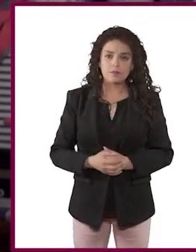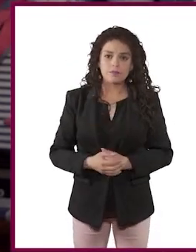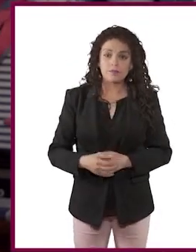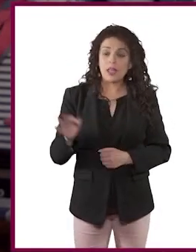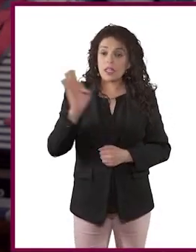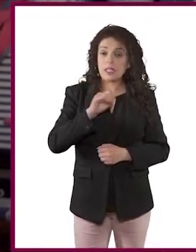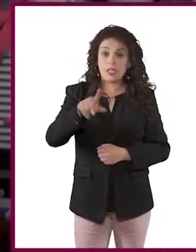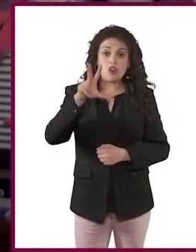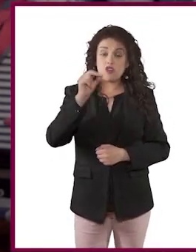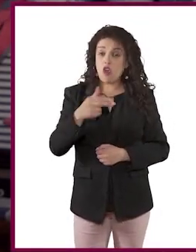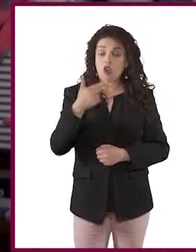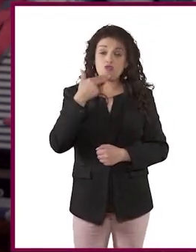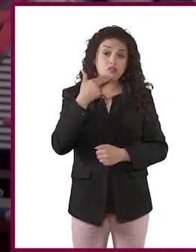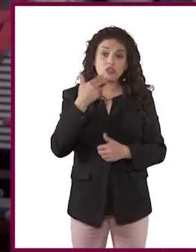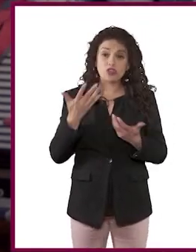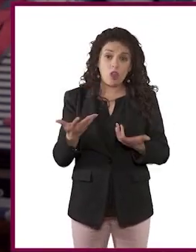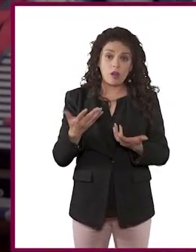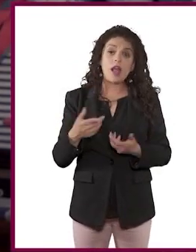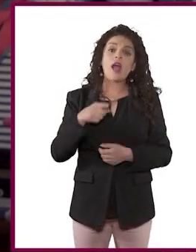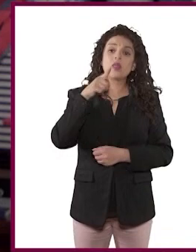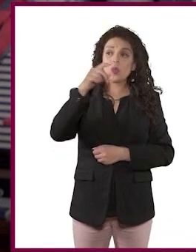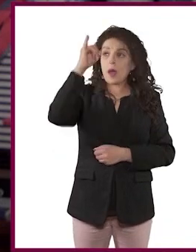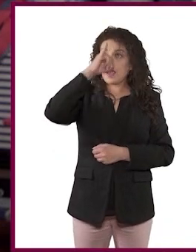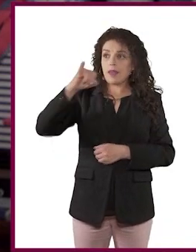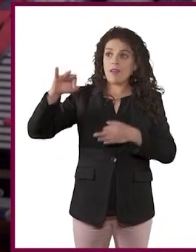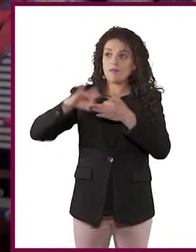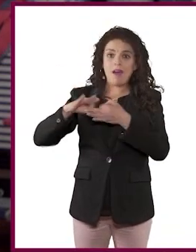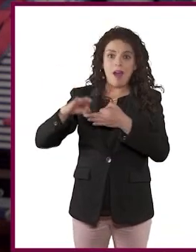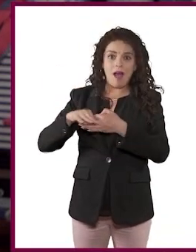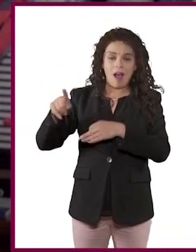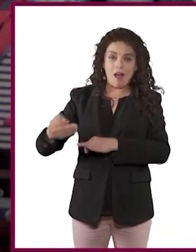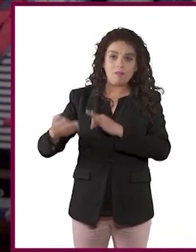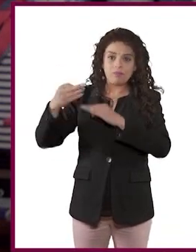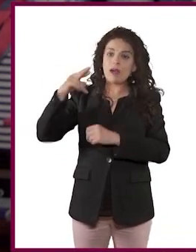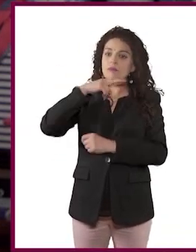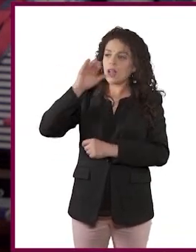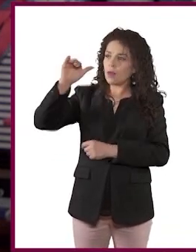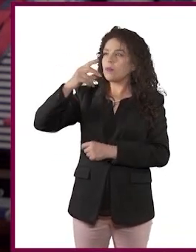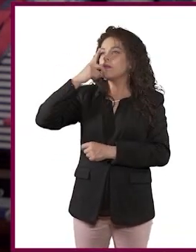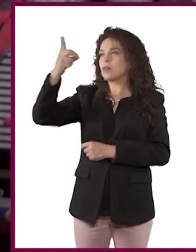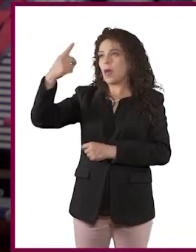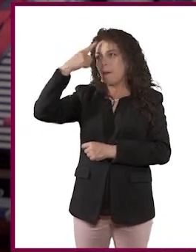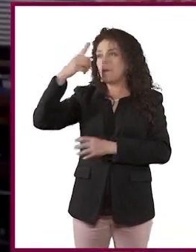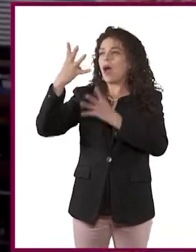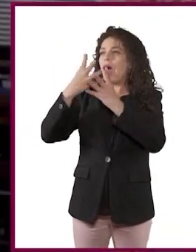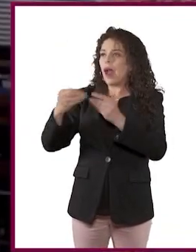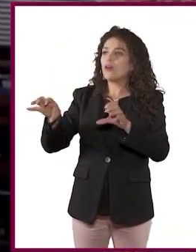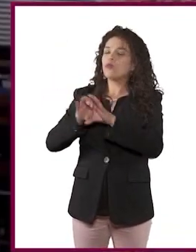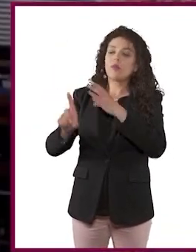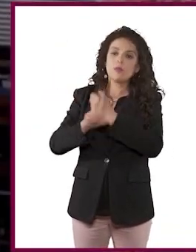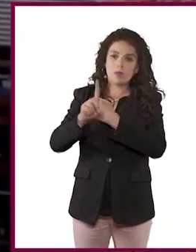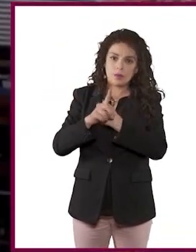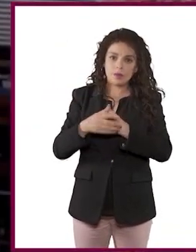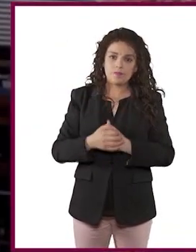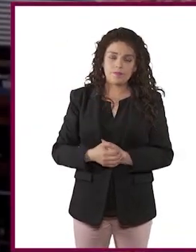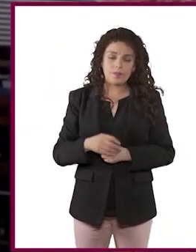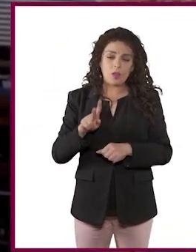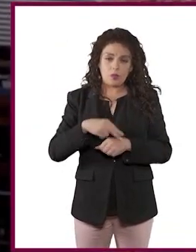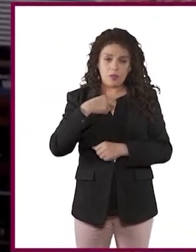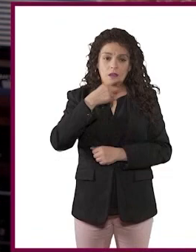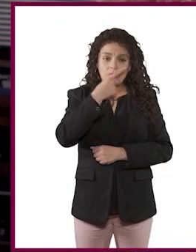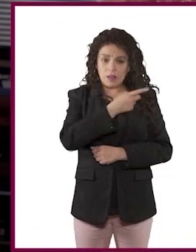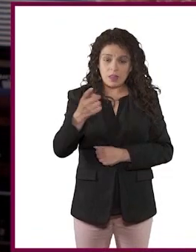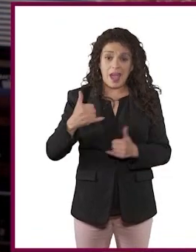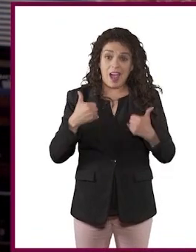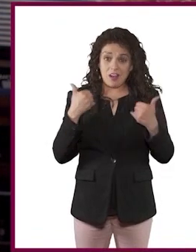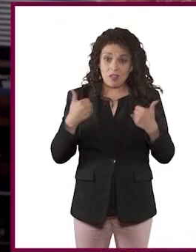Si esto no funciona, tal vez tengas que llevar el caso a tus superiores inmediatos para encontrar una solución. De nuevo, para las personas